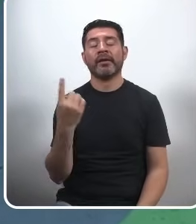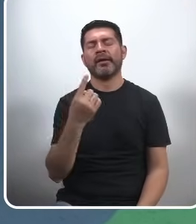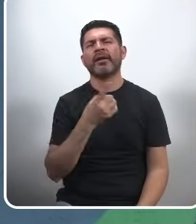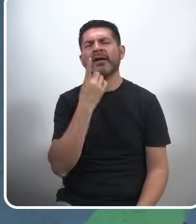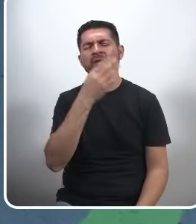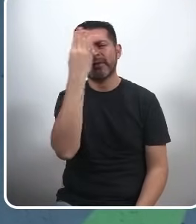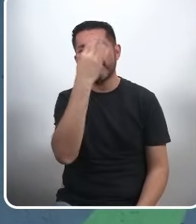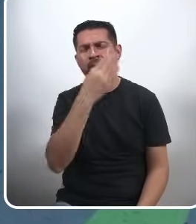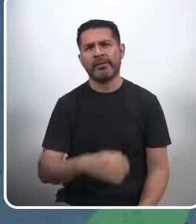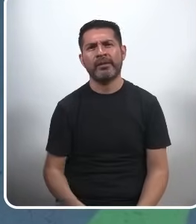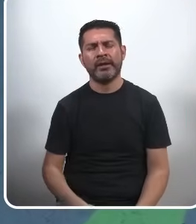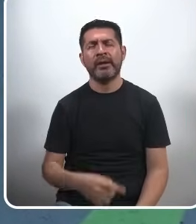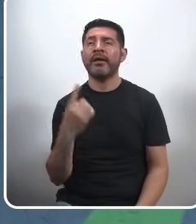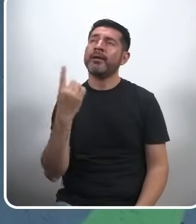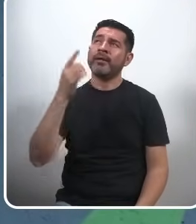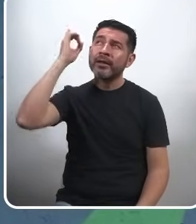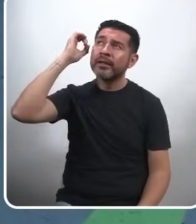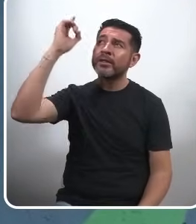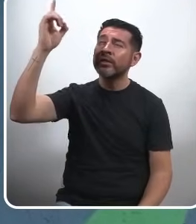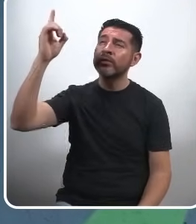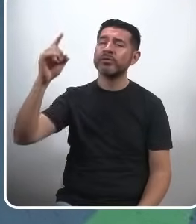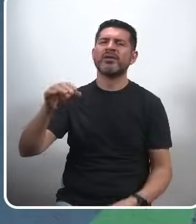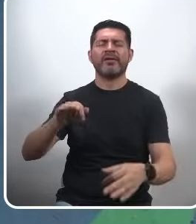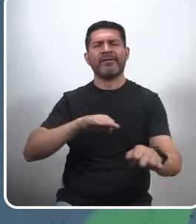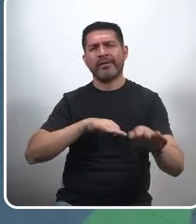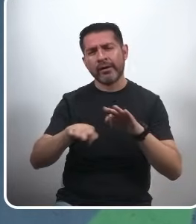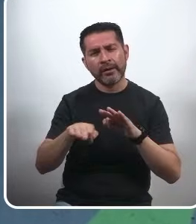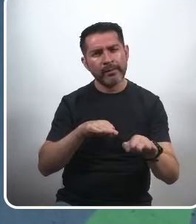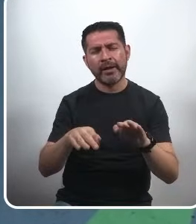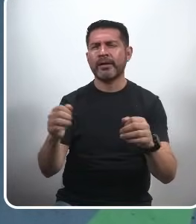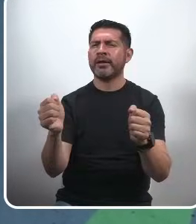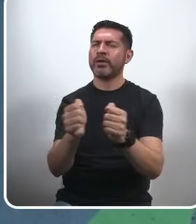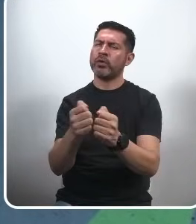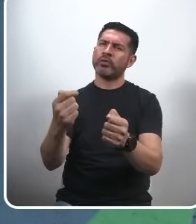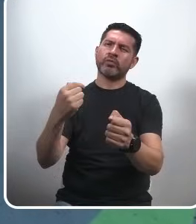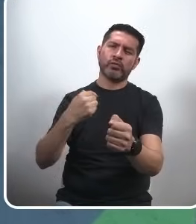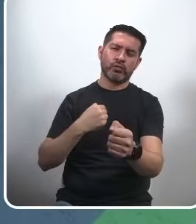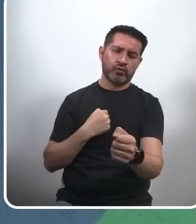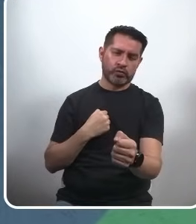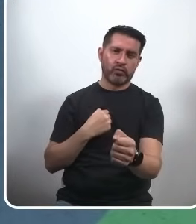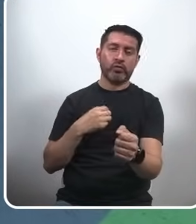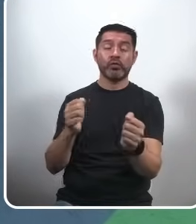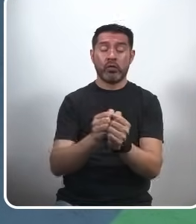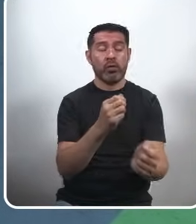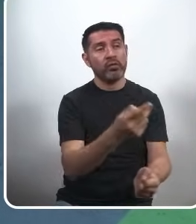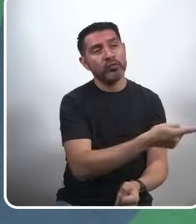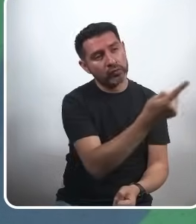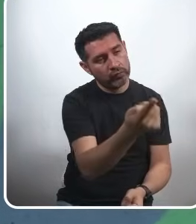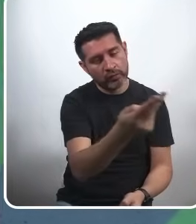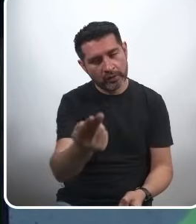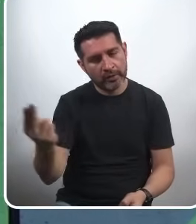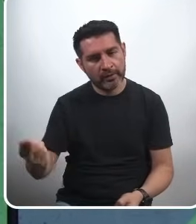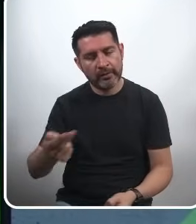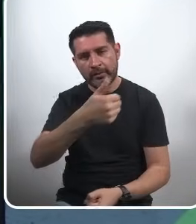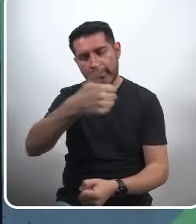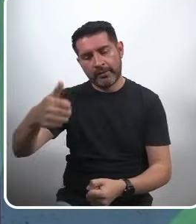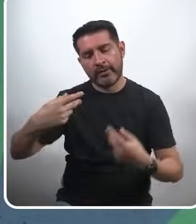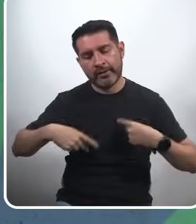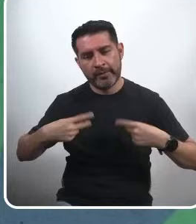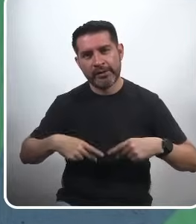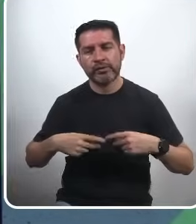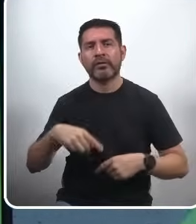que Dios trabaje madurez en ustedes para que puedan relacionarse